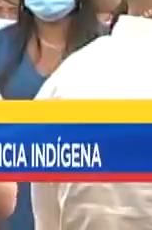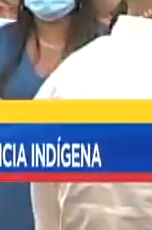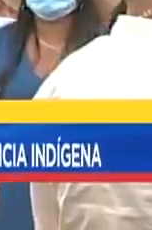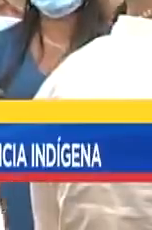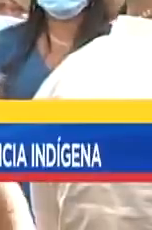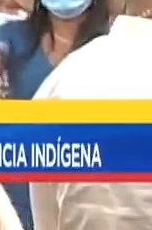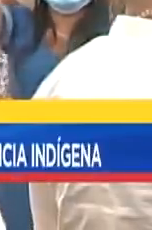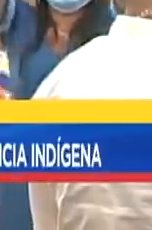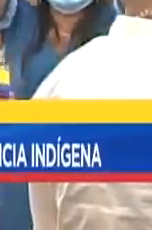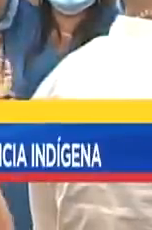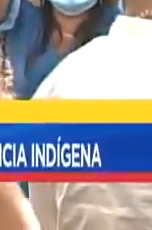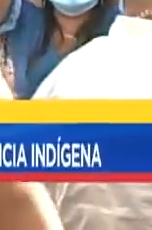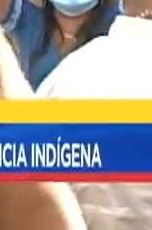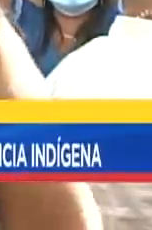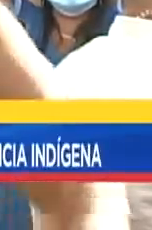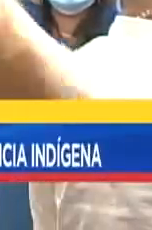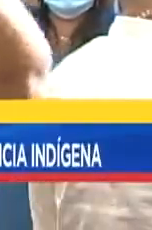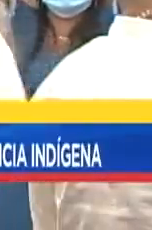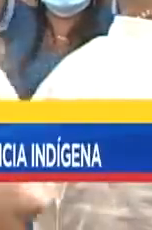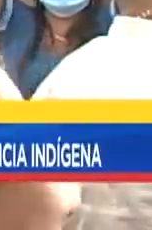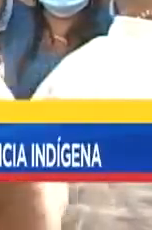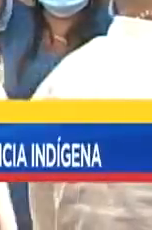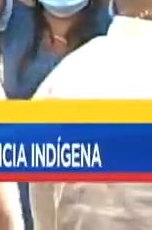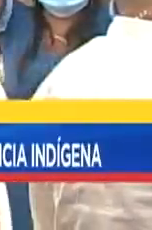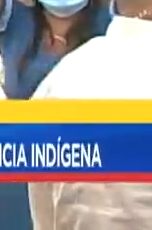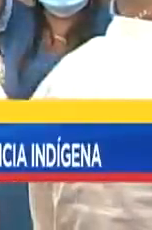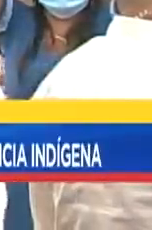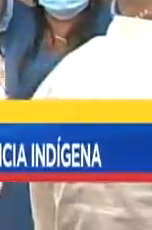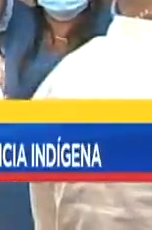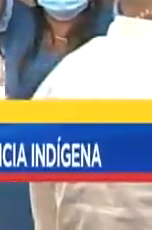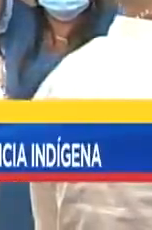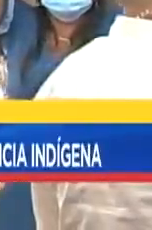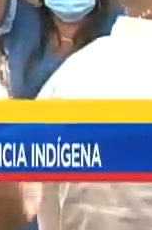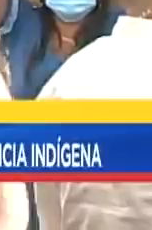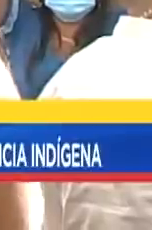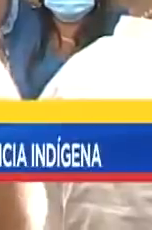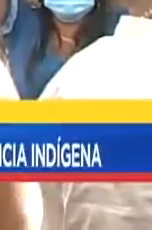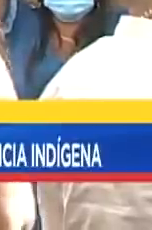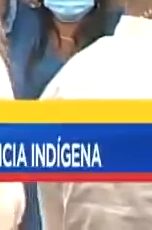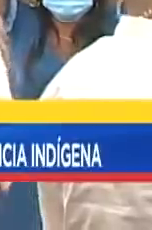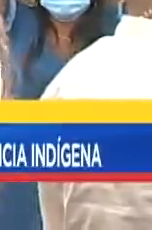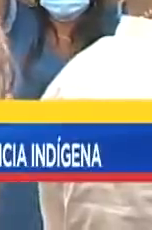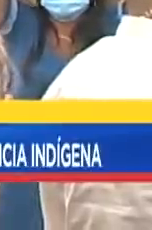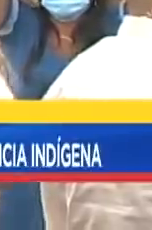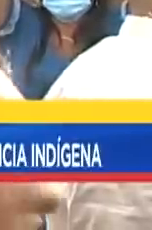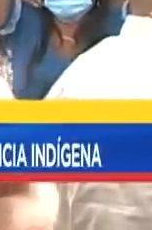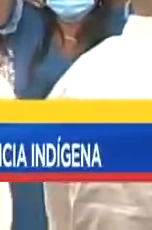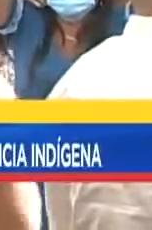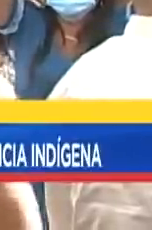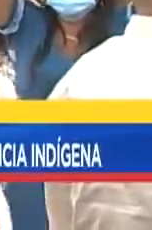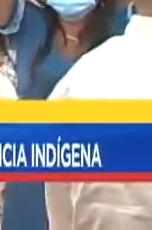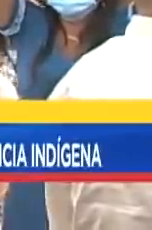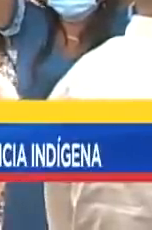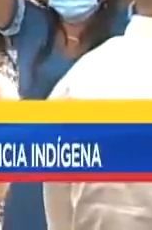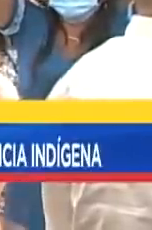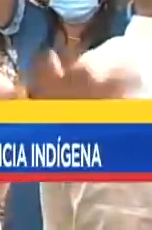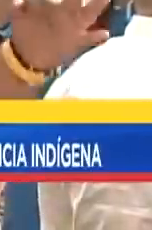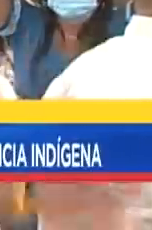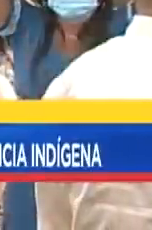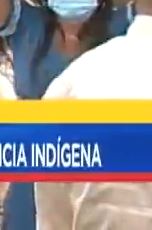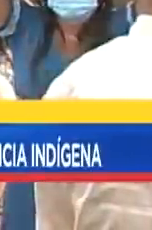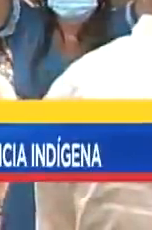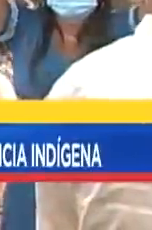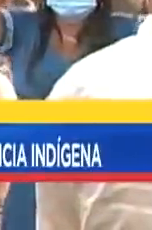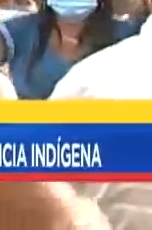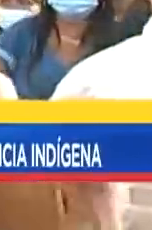para dónde vamos, señor presidente. Cuente usted que en este año bicentenario,